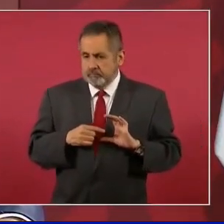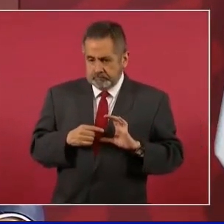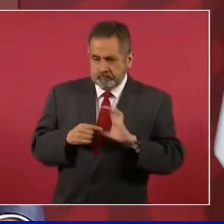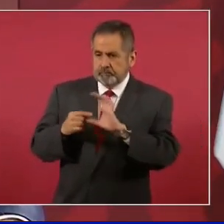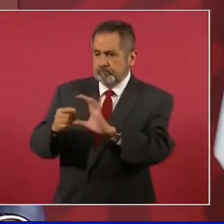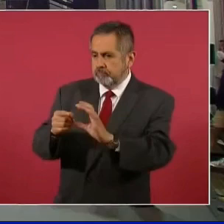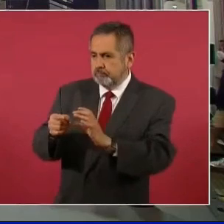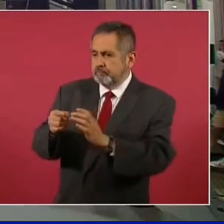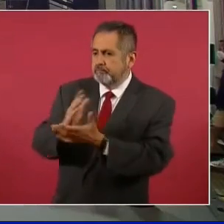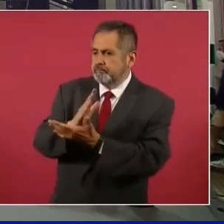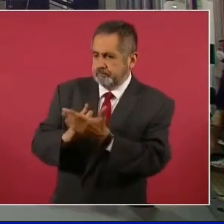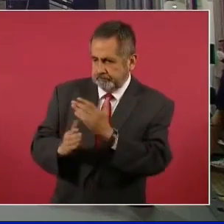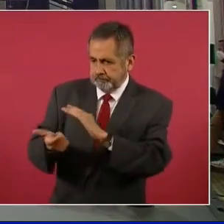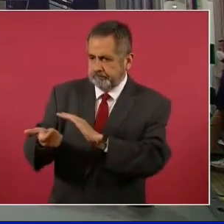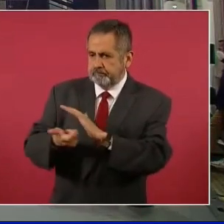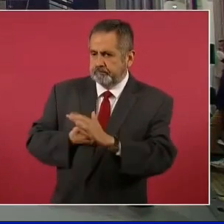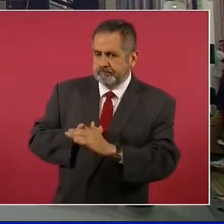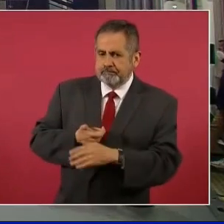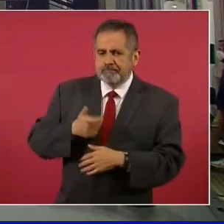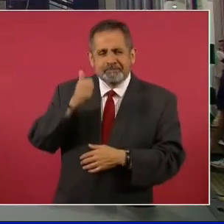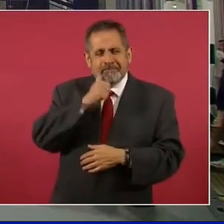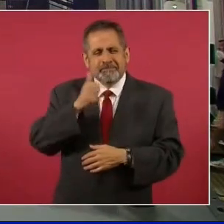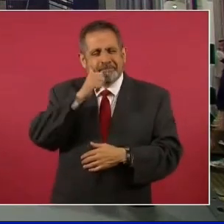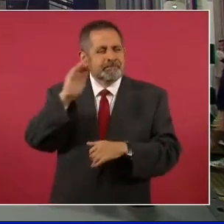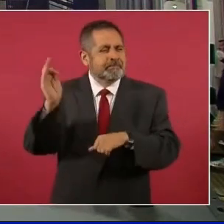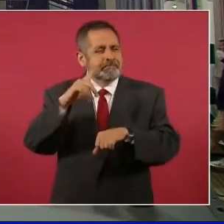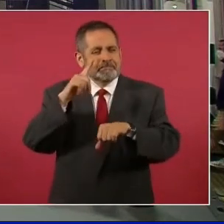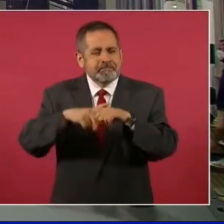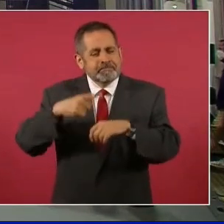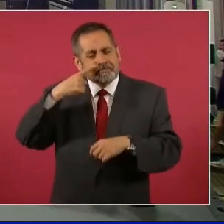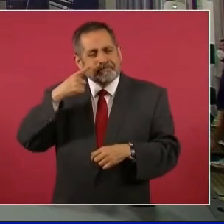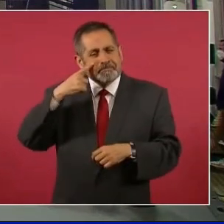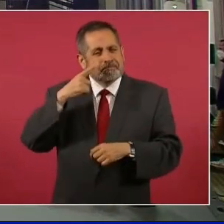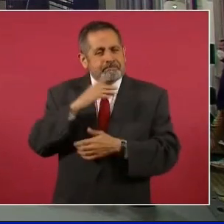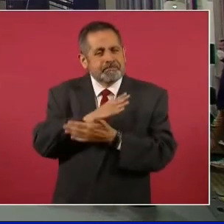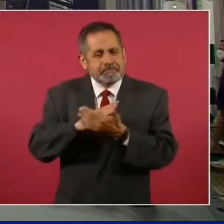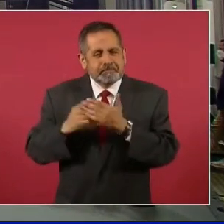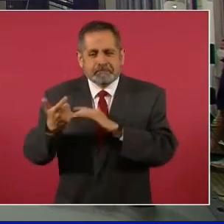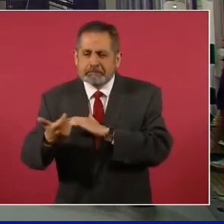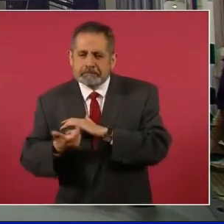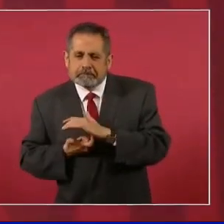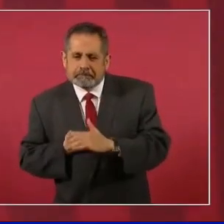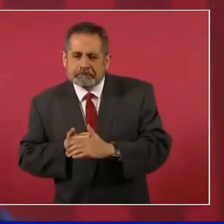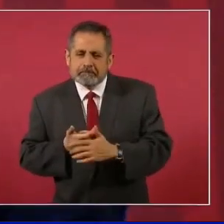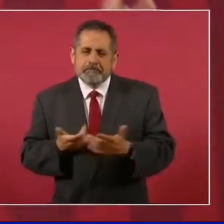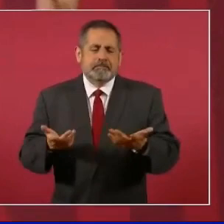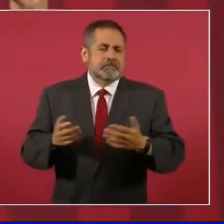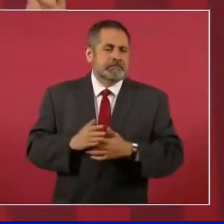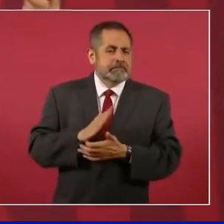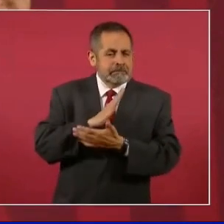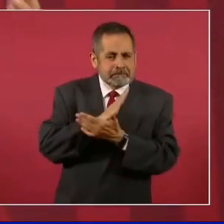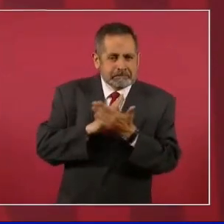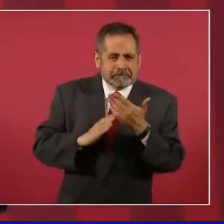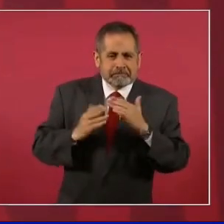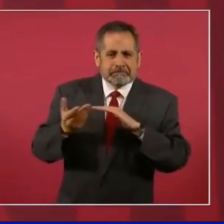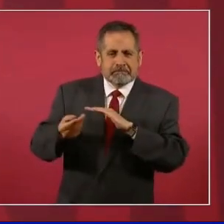Esos eran los moches para los legisladores federales. Y luego el moche